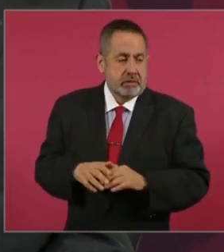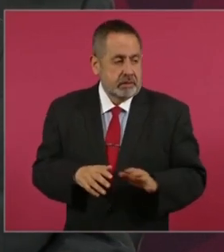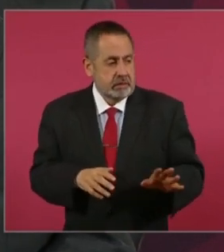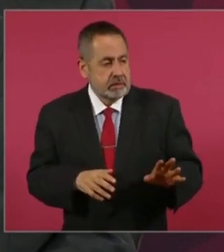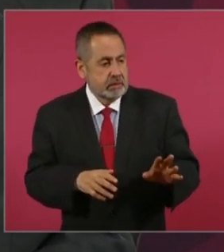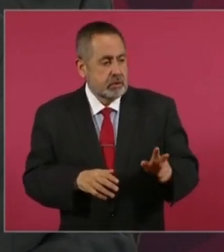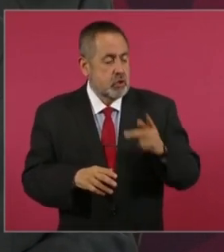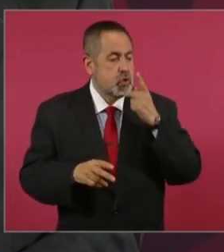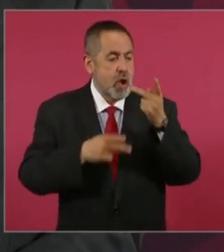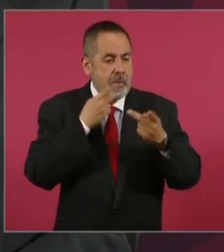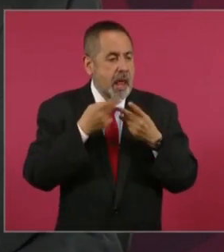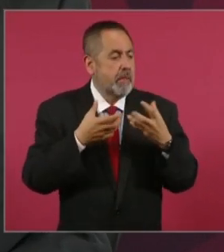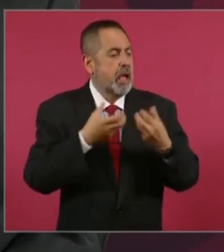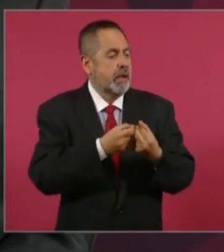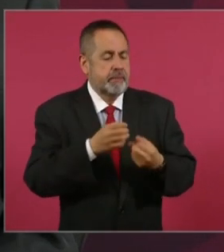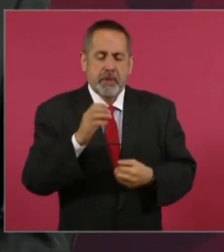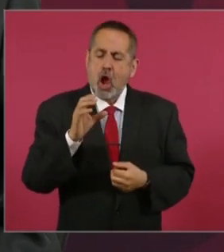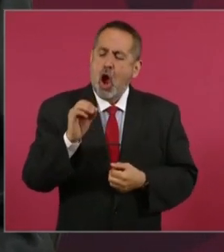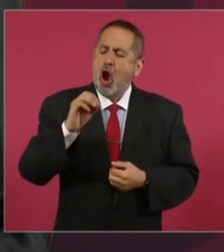del complot.